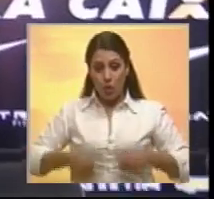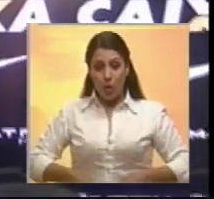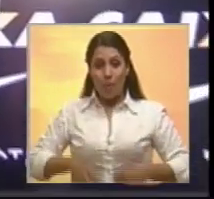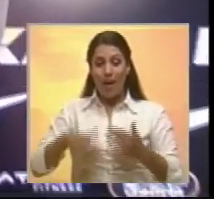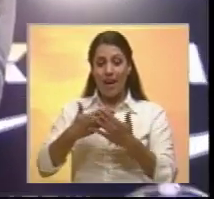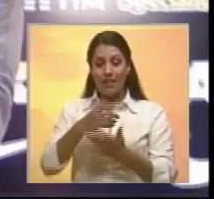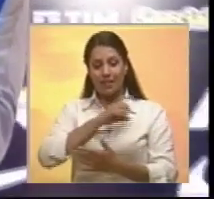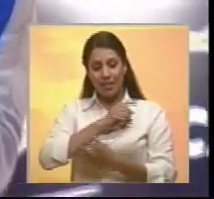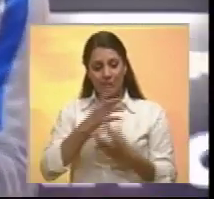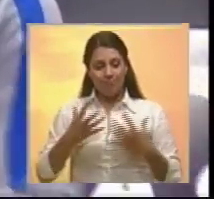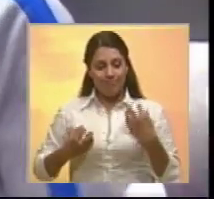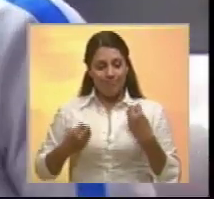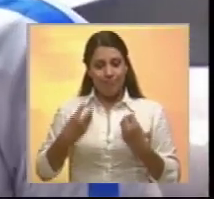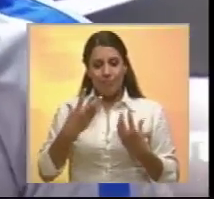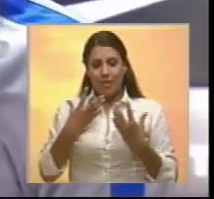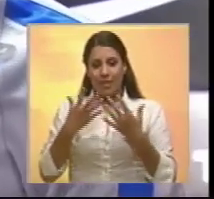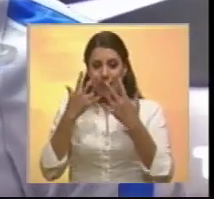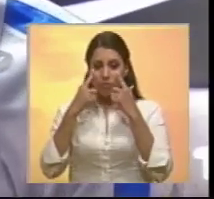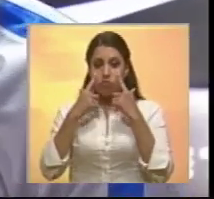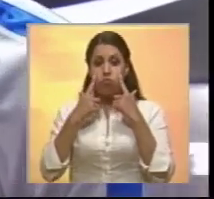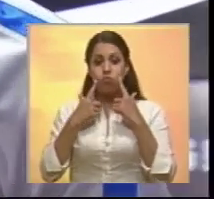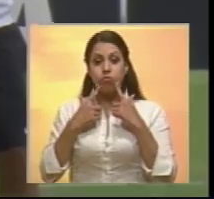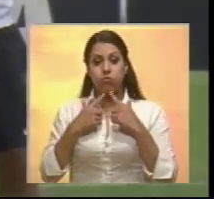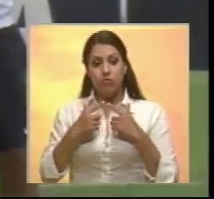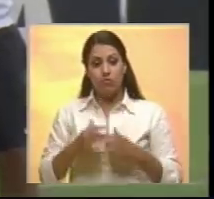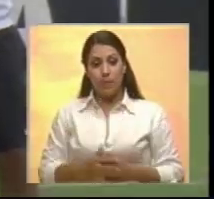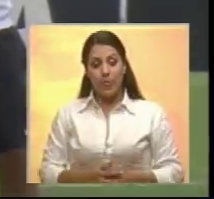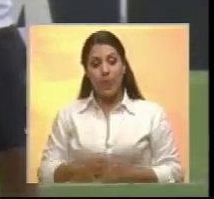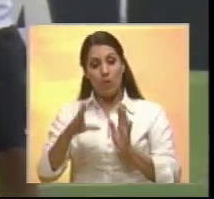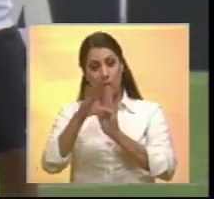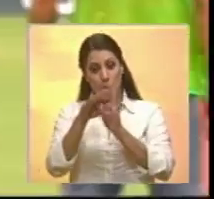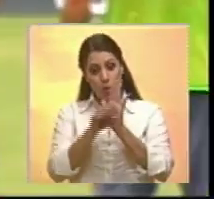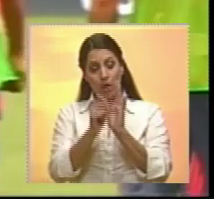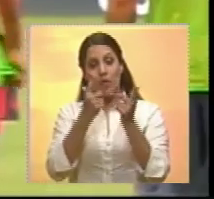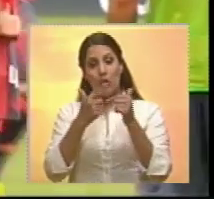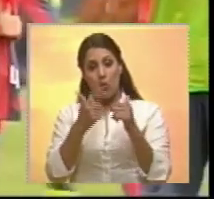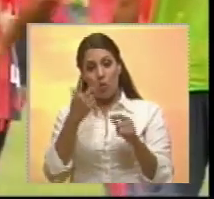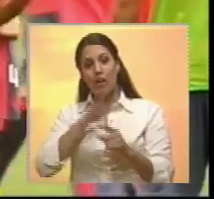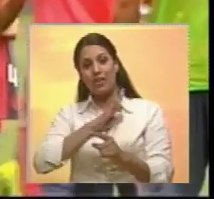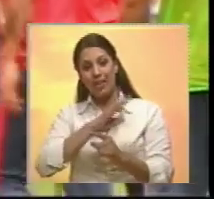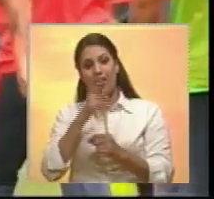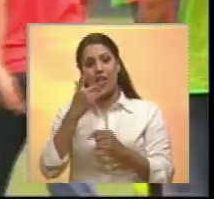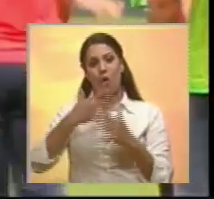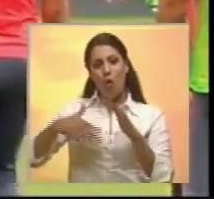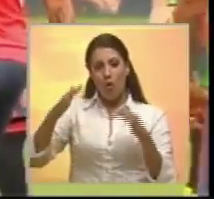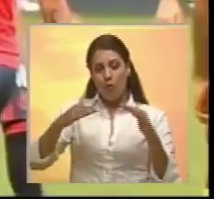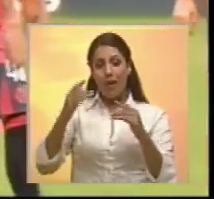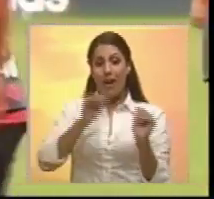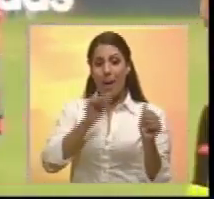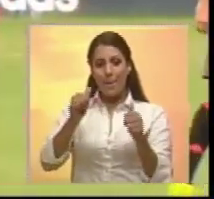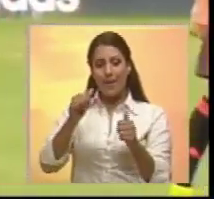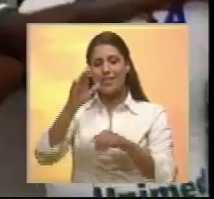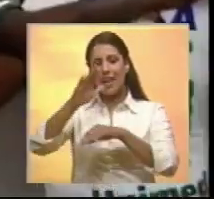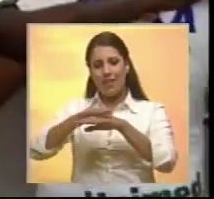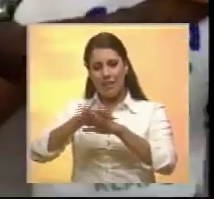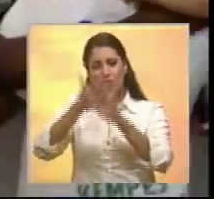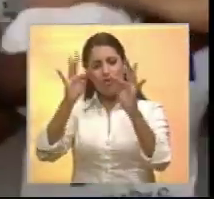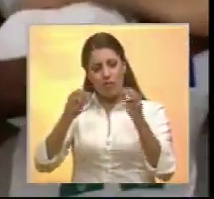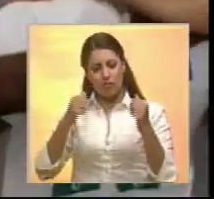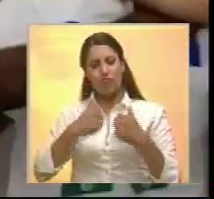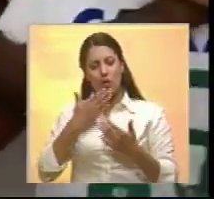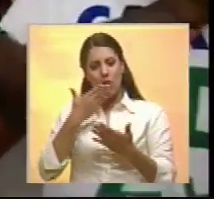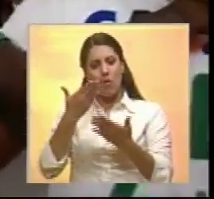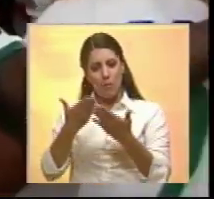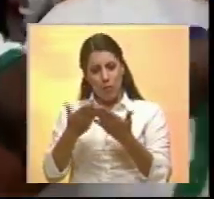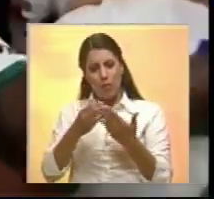enero, se emocionó en la rueda de prensa. Clubes como Corinthians, Palmeiras y Flamengo han manifestado formalmente la